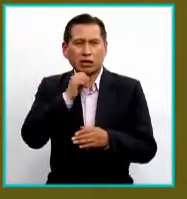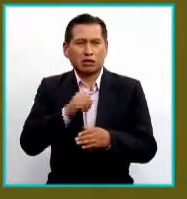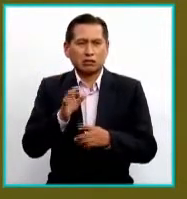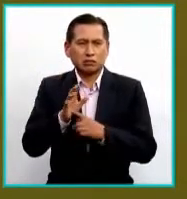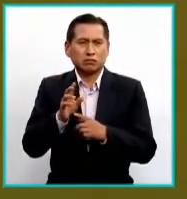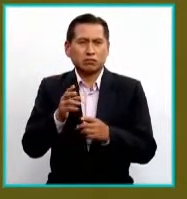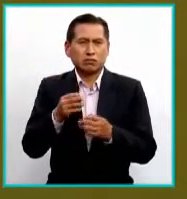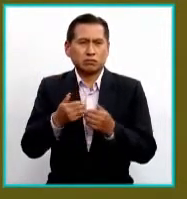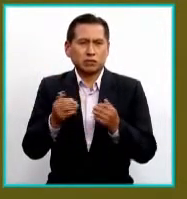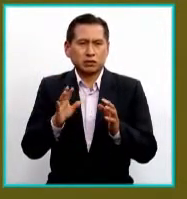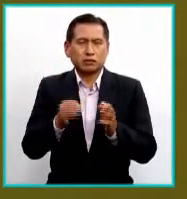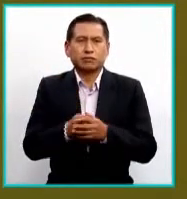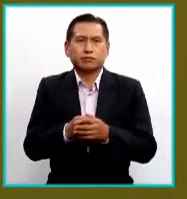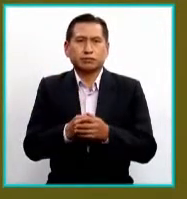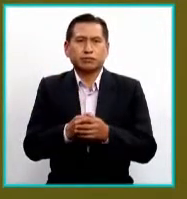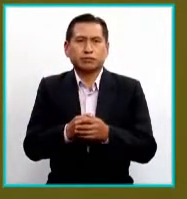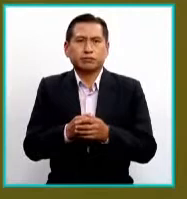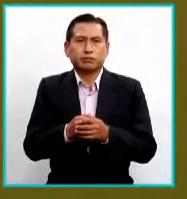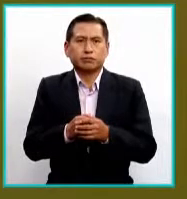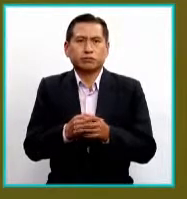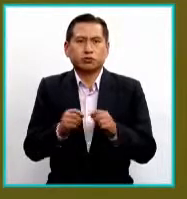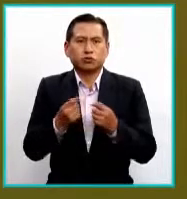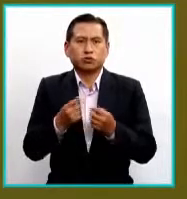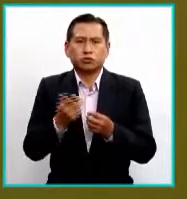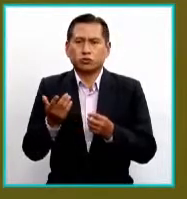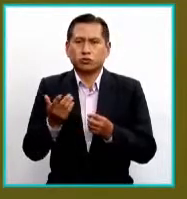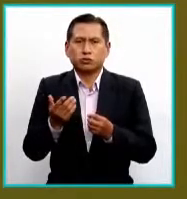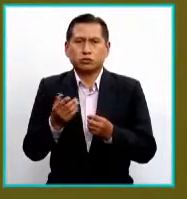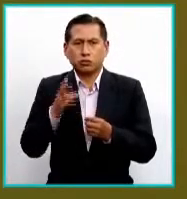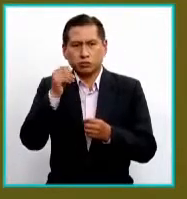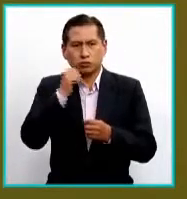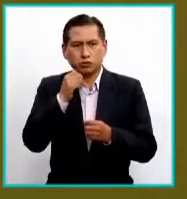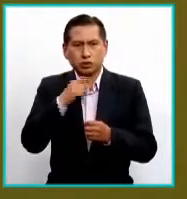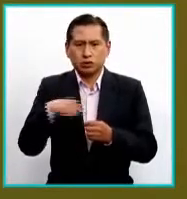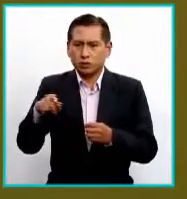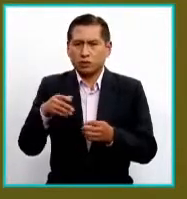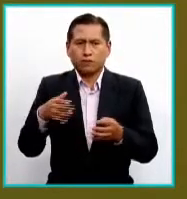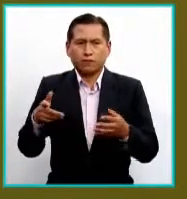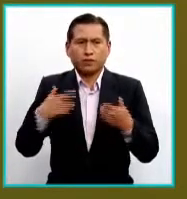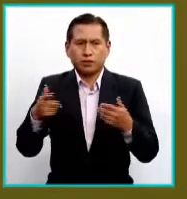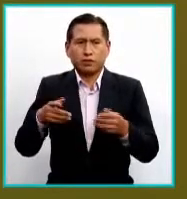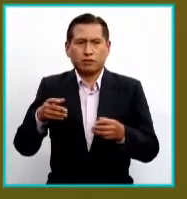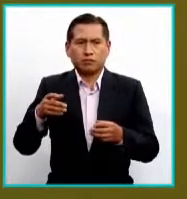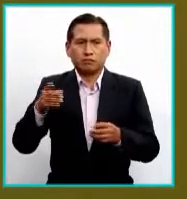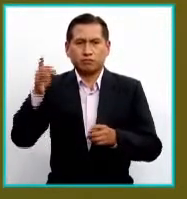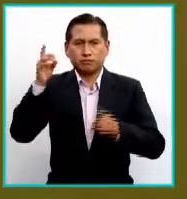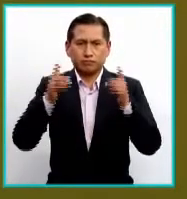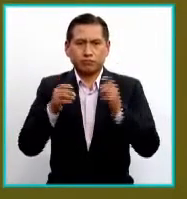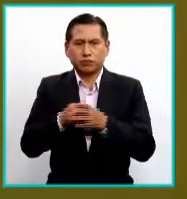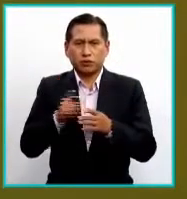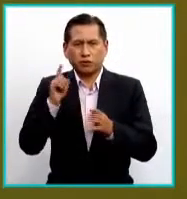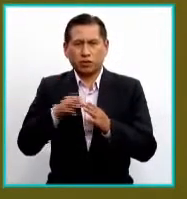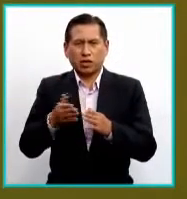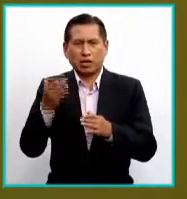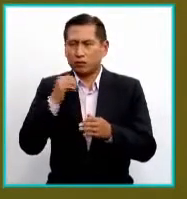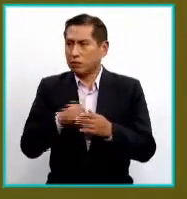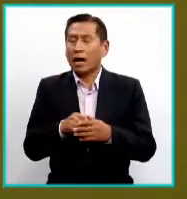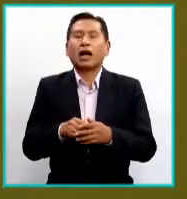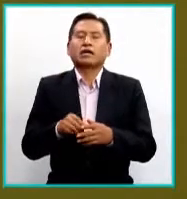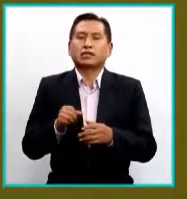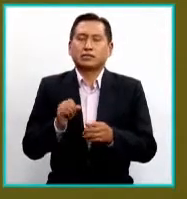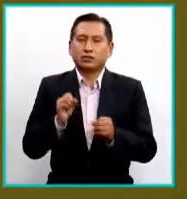vamos a ponerlas separadas, yeah, de un grupo de hombres y mujeres que están festejando carnaval. Pero es una foto muy antigua. Ah,